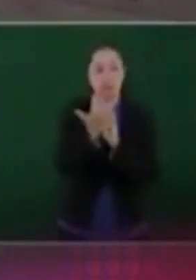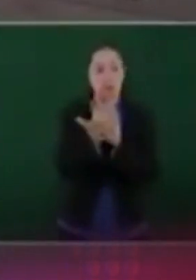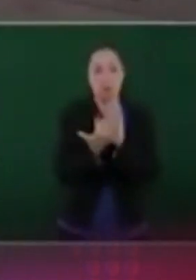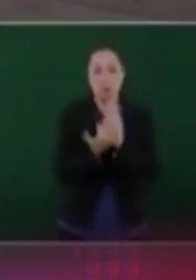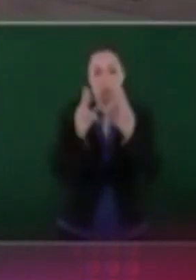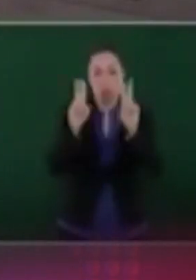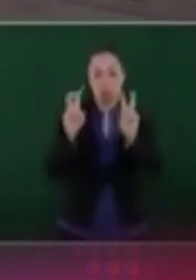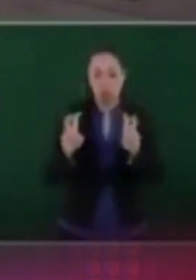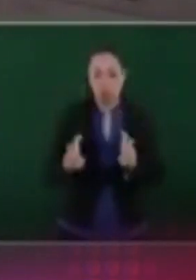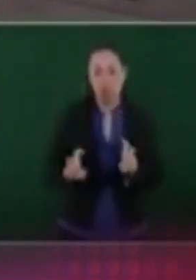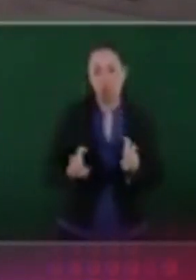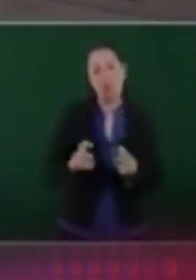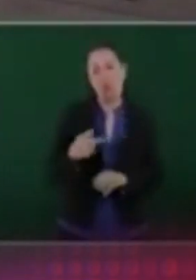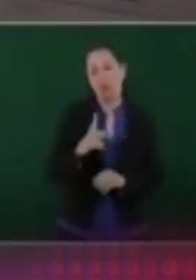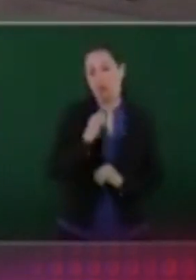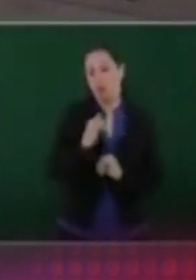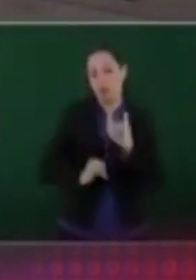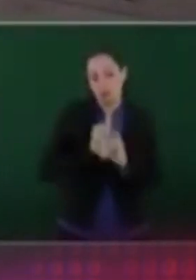leyes internacionales